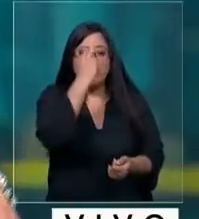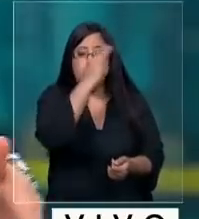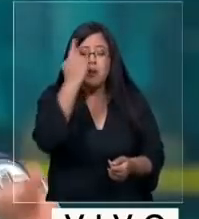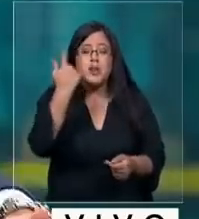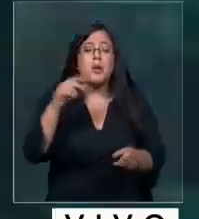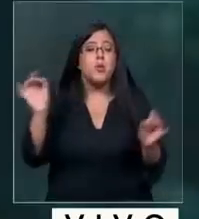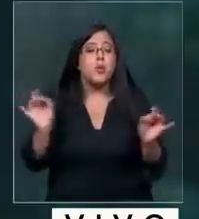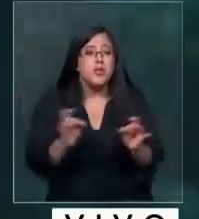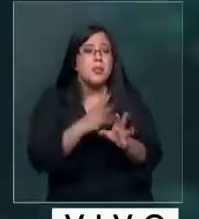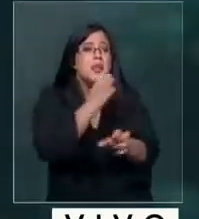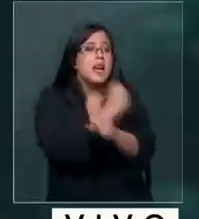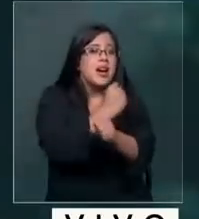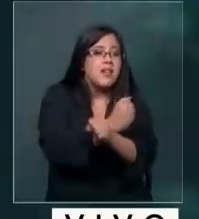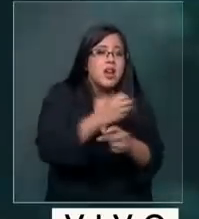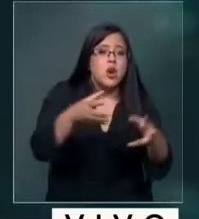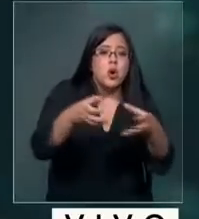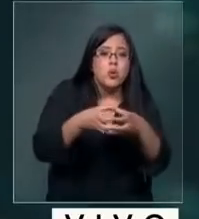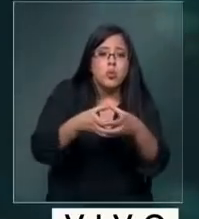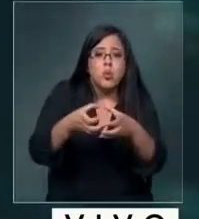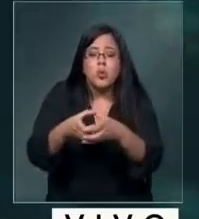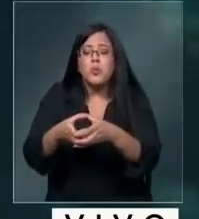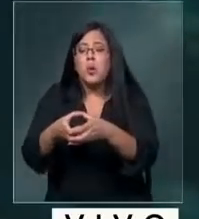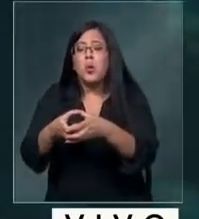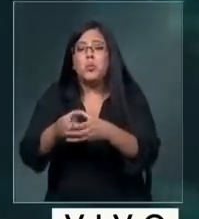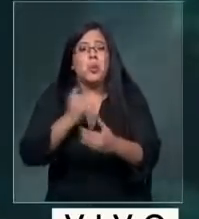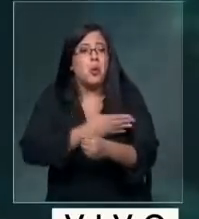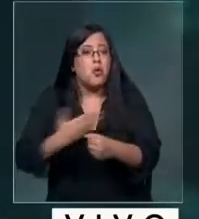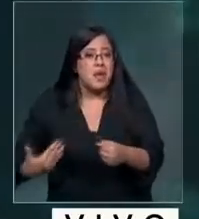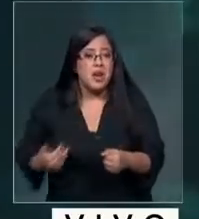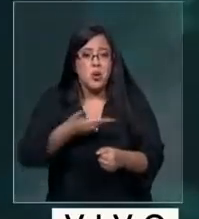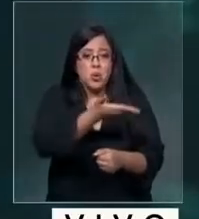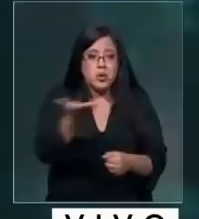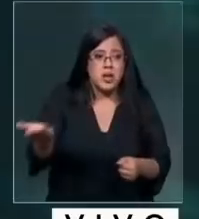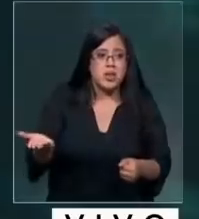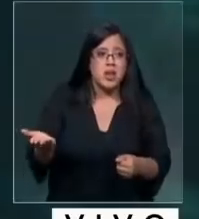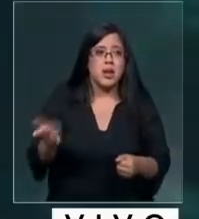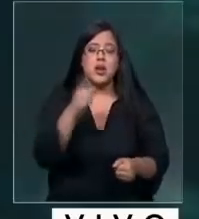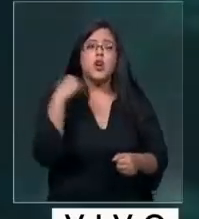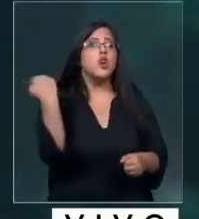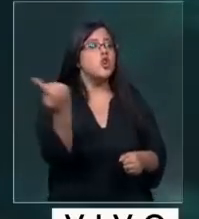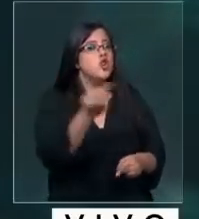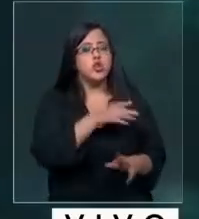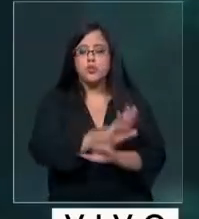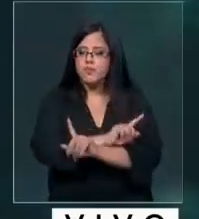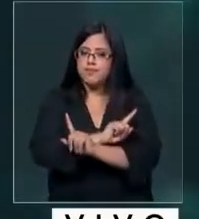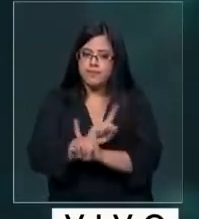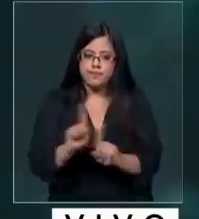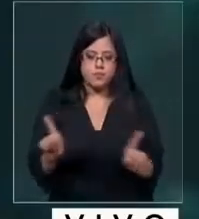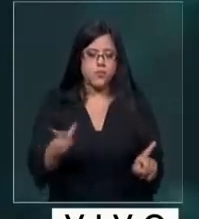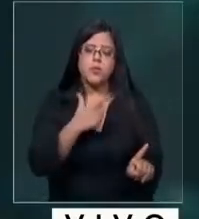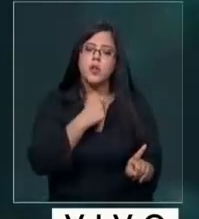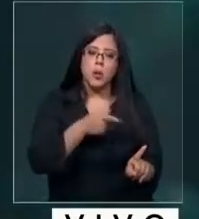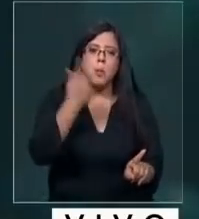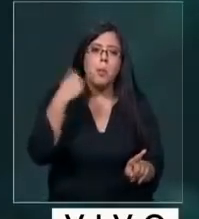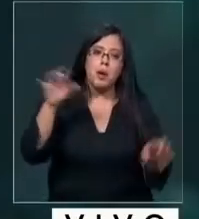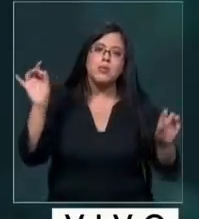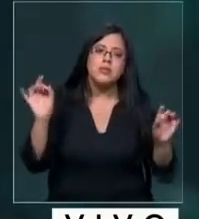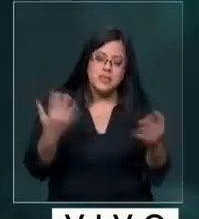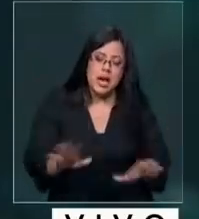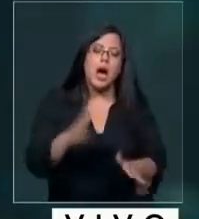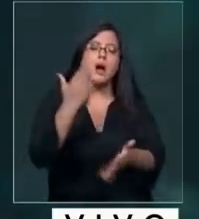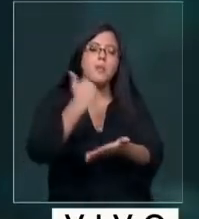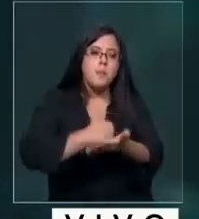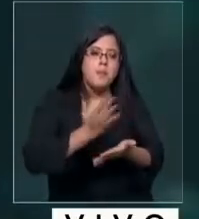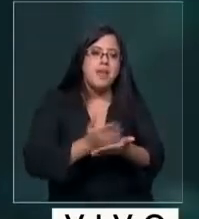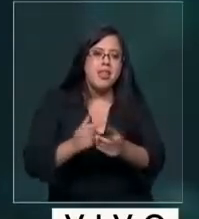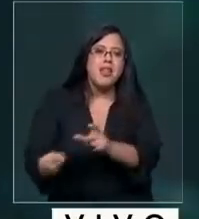juntarse o jardineros o gobiernos o con alguien algún autor ya nosotros contestamos tajante y lo rechazamos pero si vamos a tomar medidas de seguridad